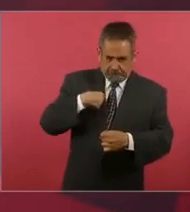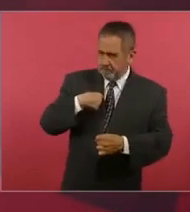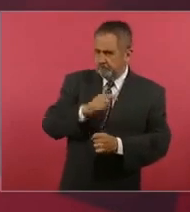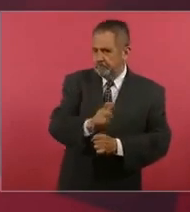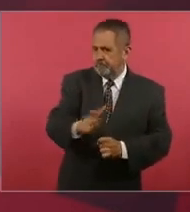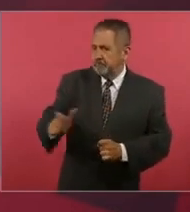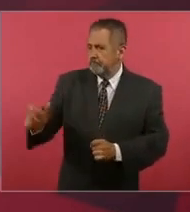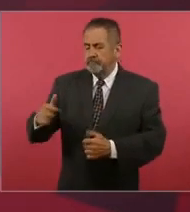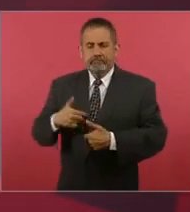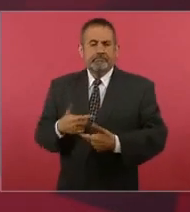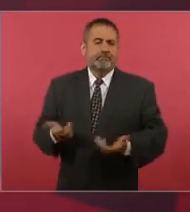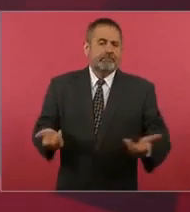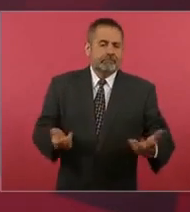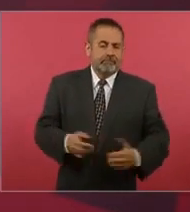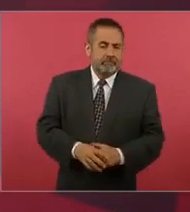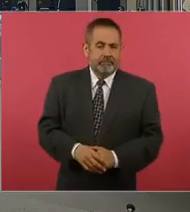y